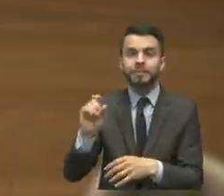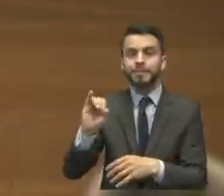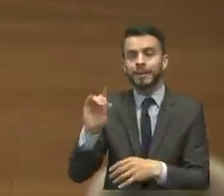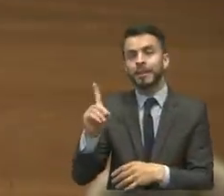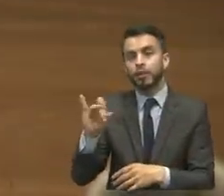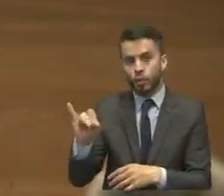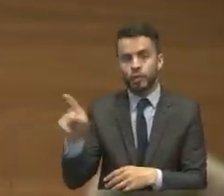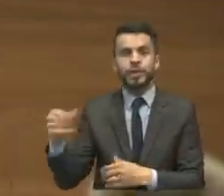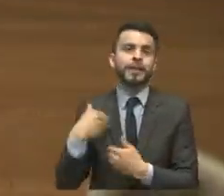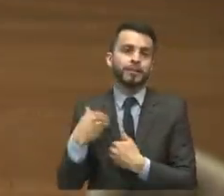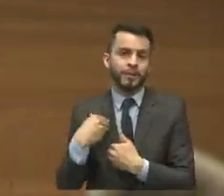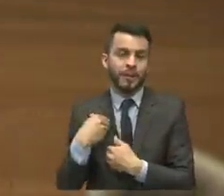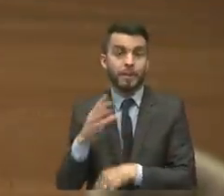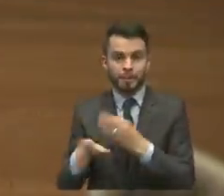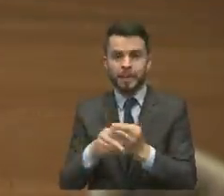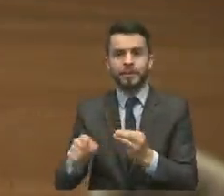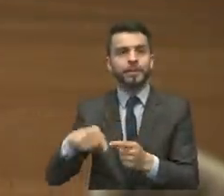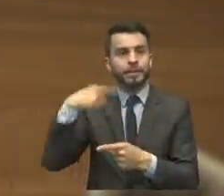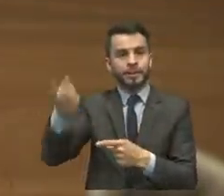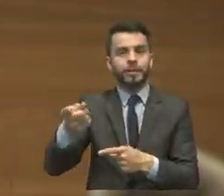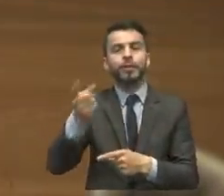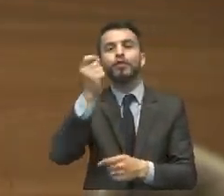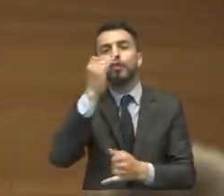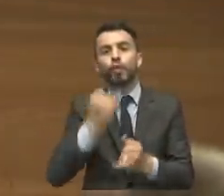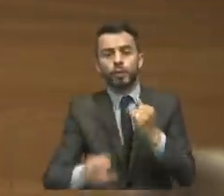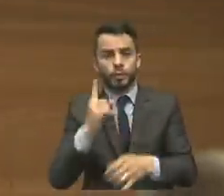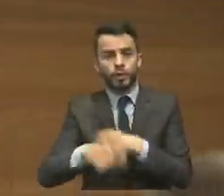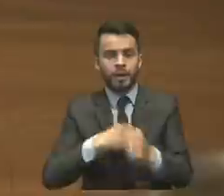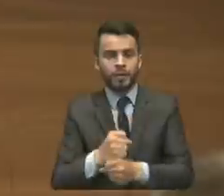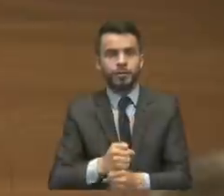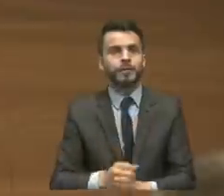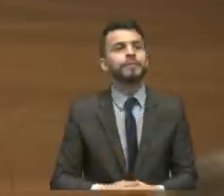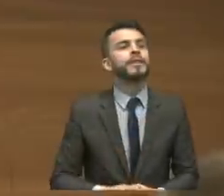podremos ver a finales del año entrante.